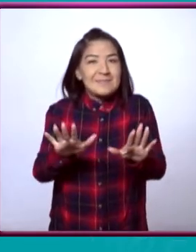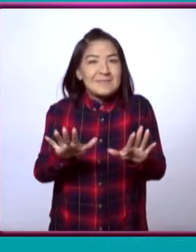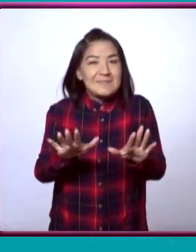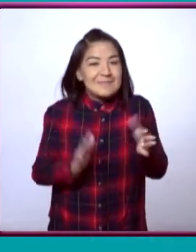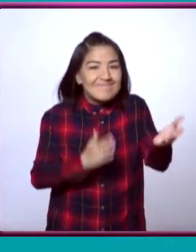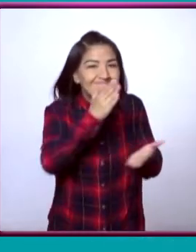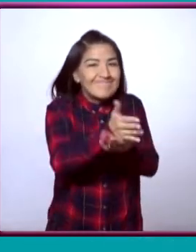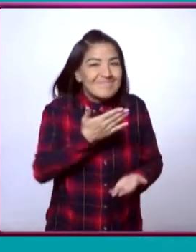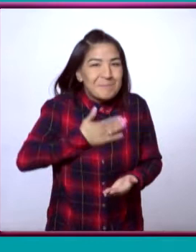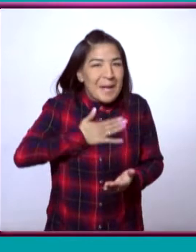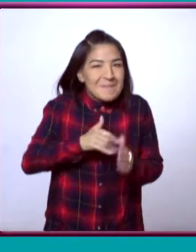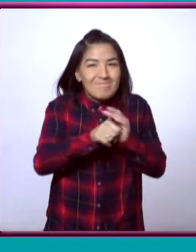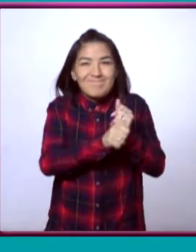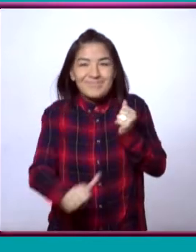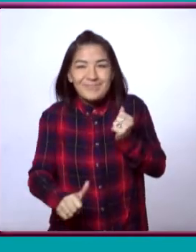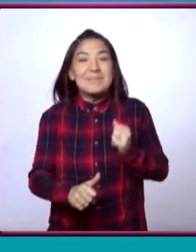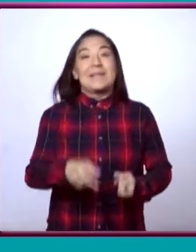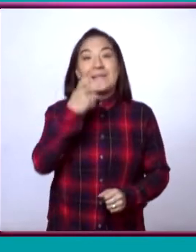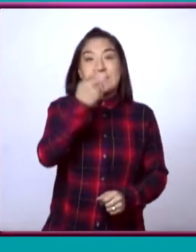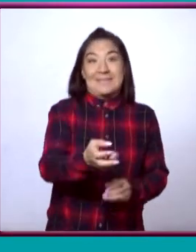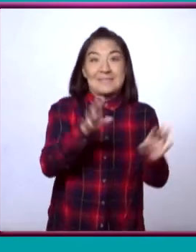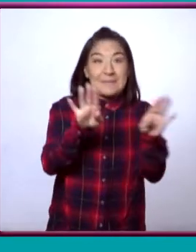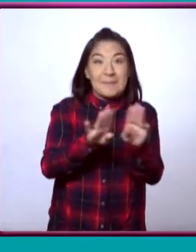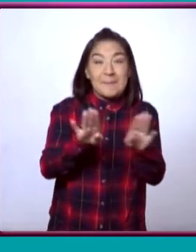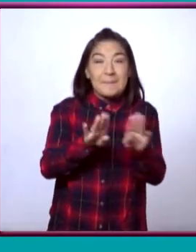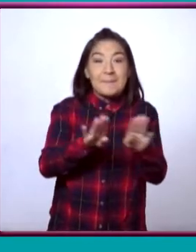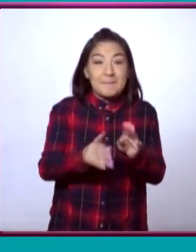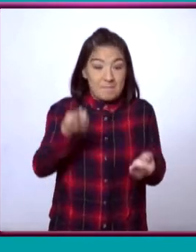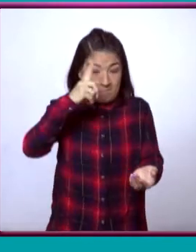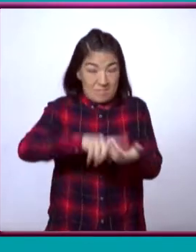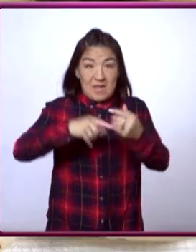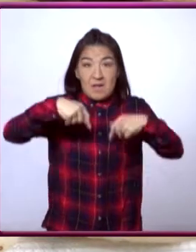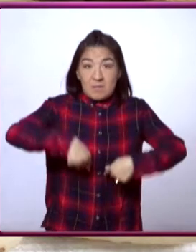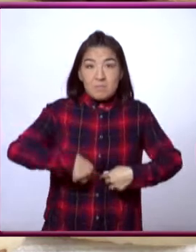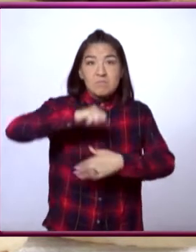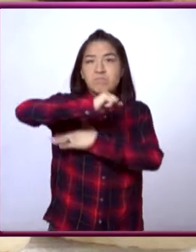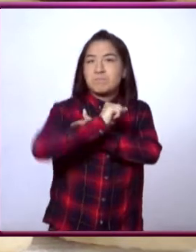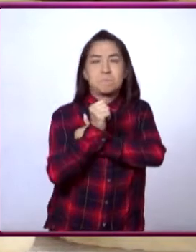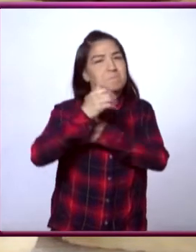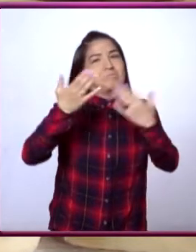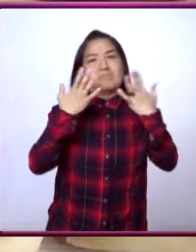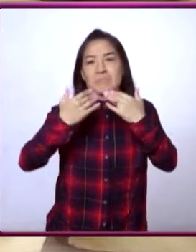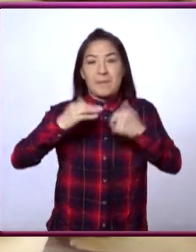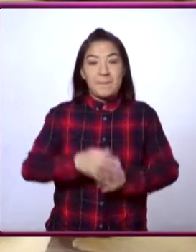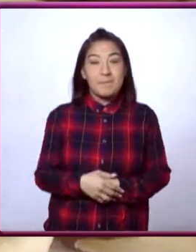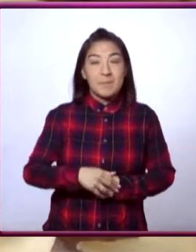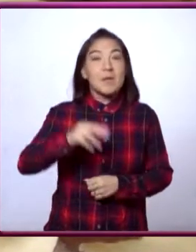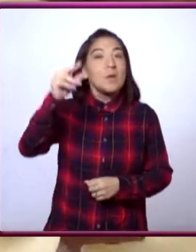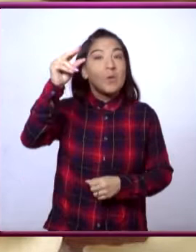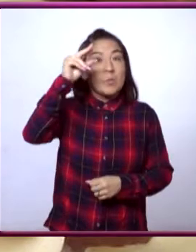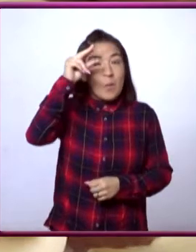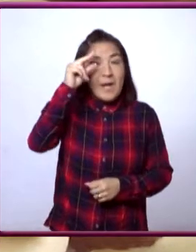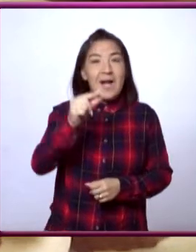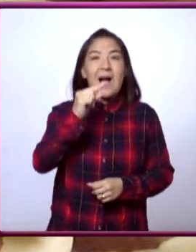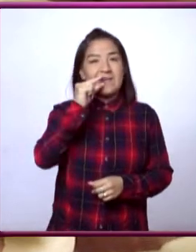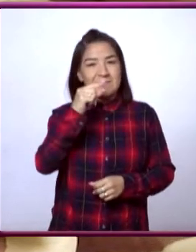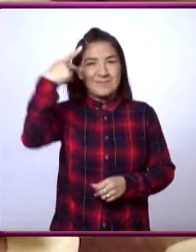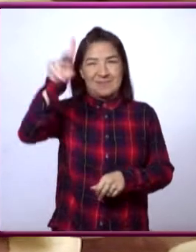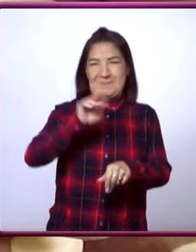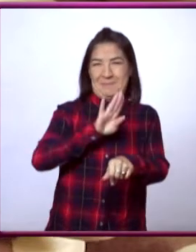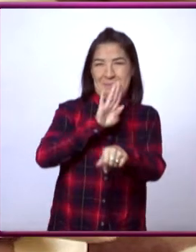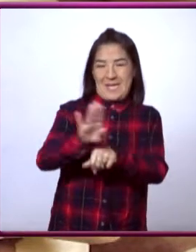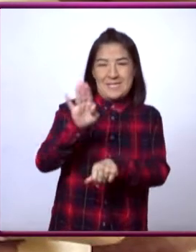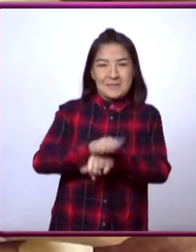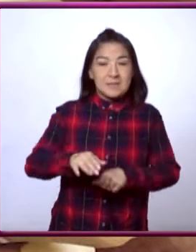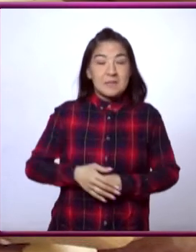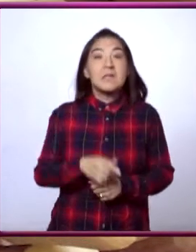al baño, porque esta dosis no se acumula en tu cuerpo. El caso de las nueces de Brasil es similar. Aunque